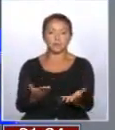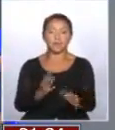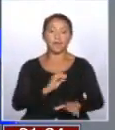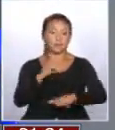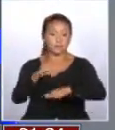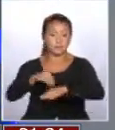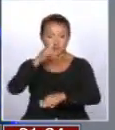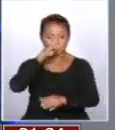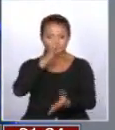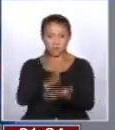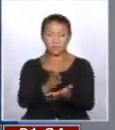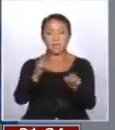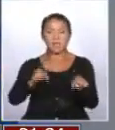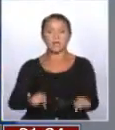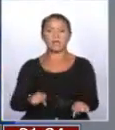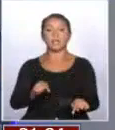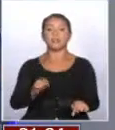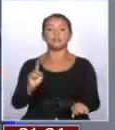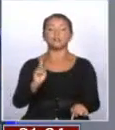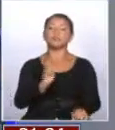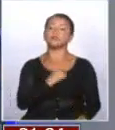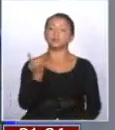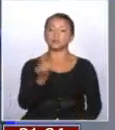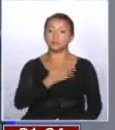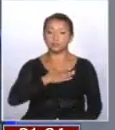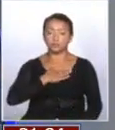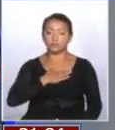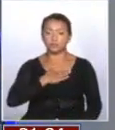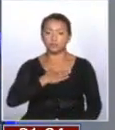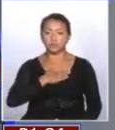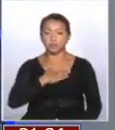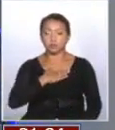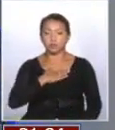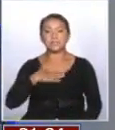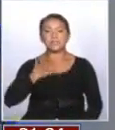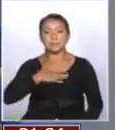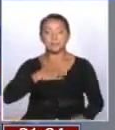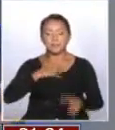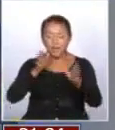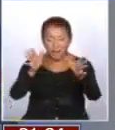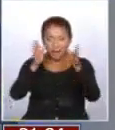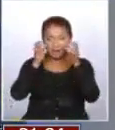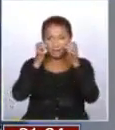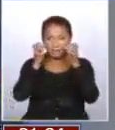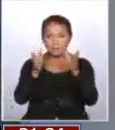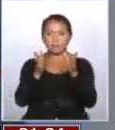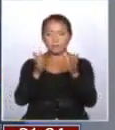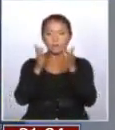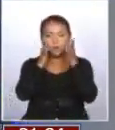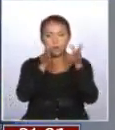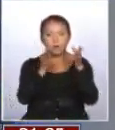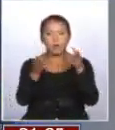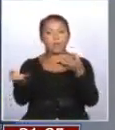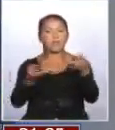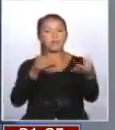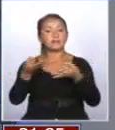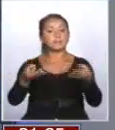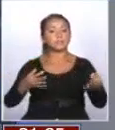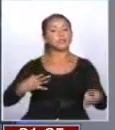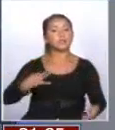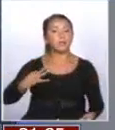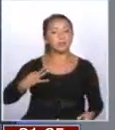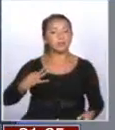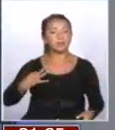señal concreta de que aquí no solo nosotros estamos atentos a las señales de la ciudadanía. Aquí